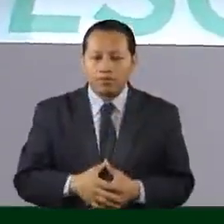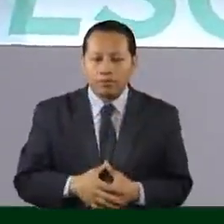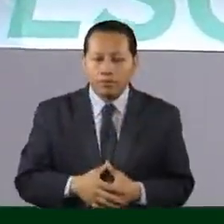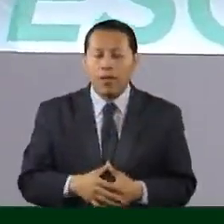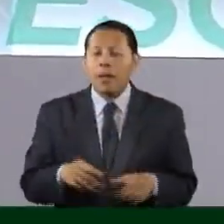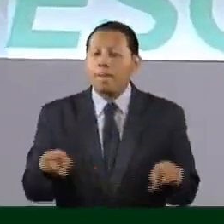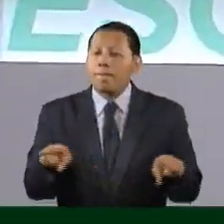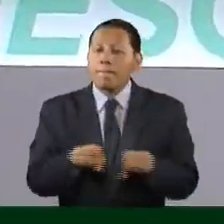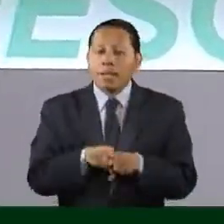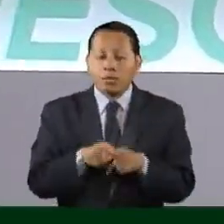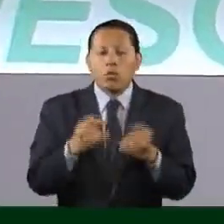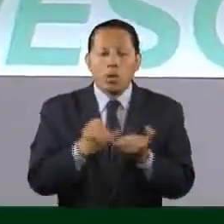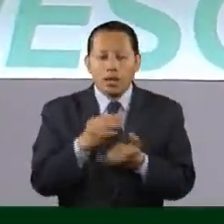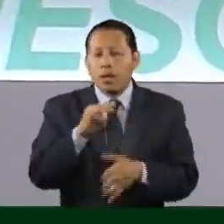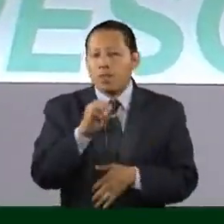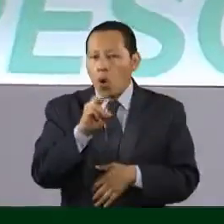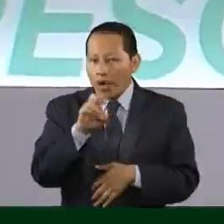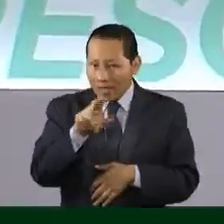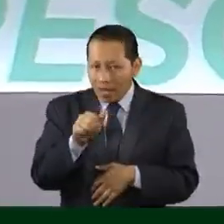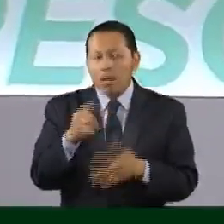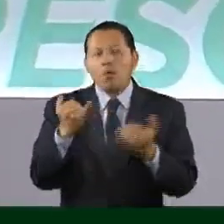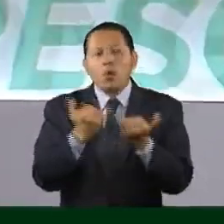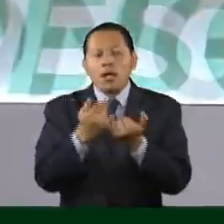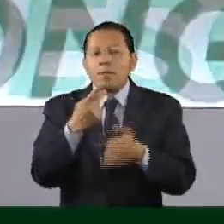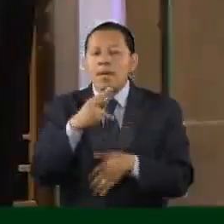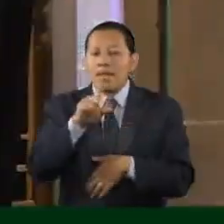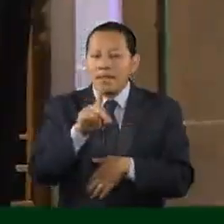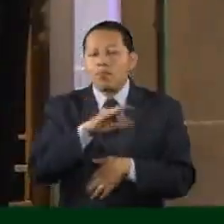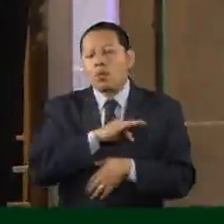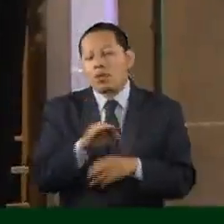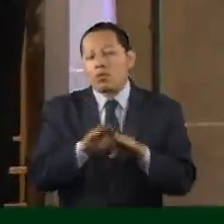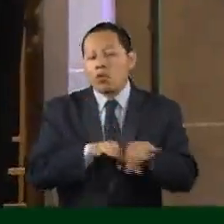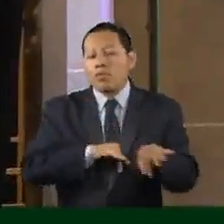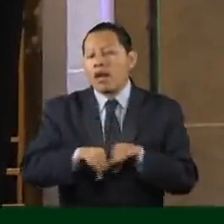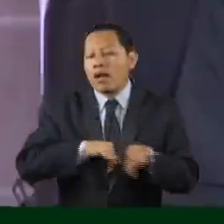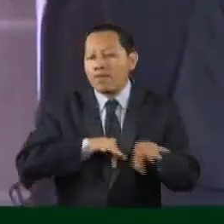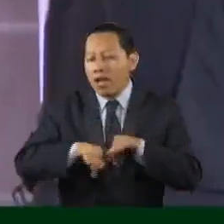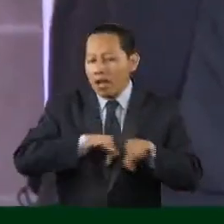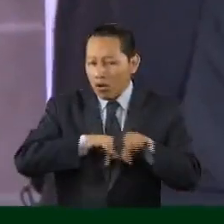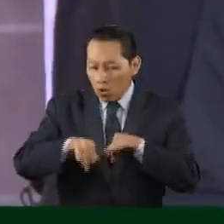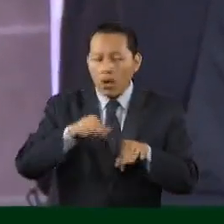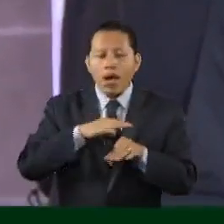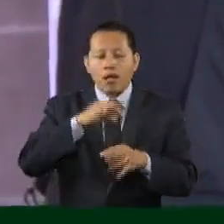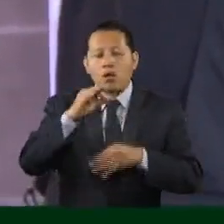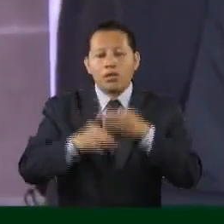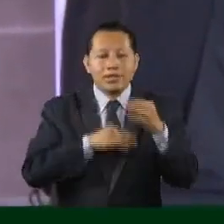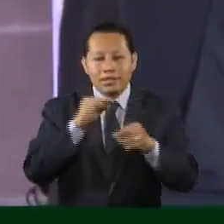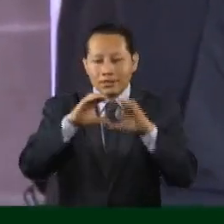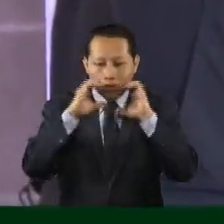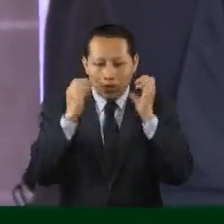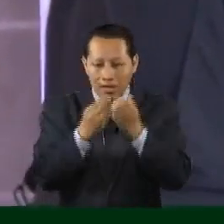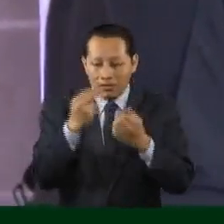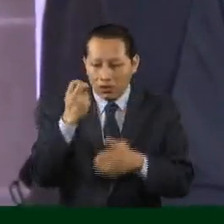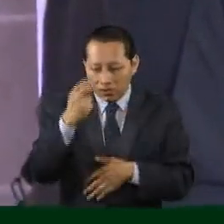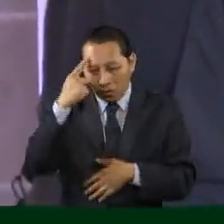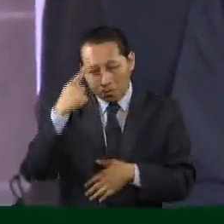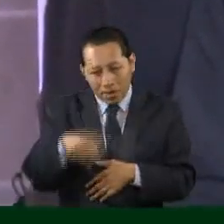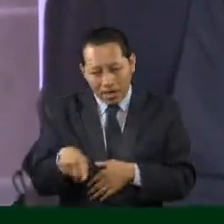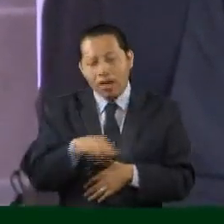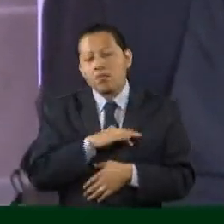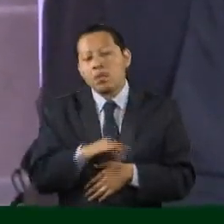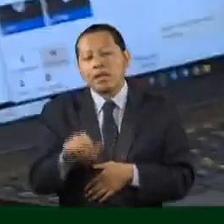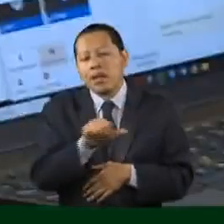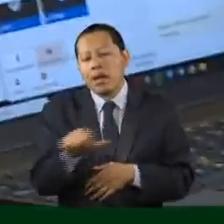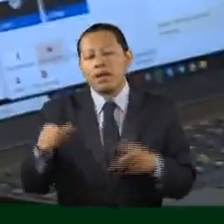También legisladores de Morena y del PRD reconocieron la labor que se realiza desde los noticieros del canal del Congreso para acercar a